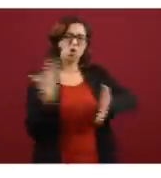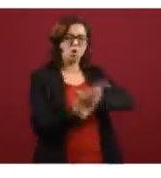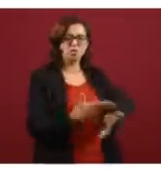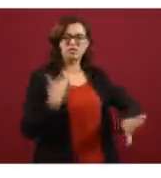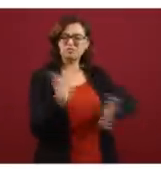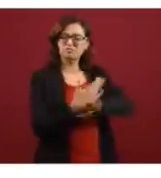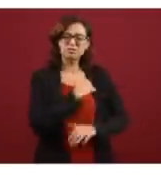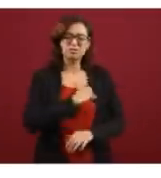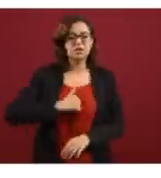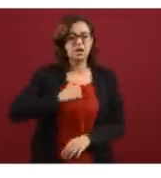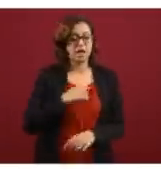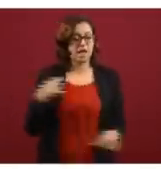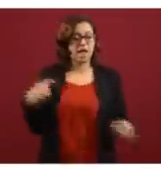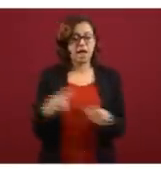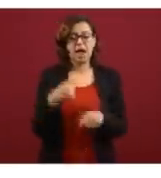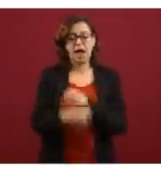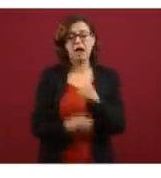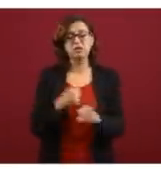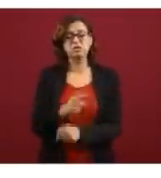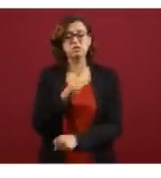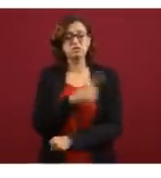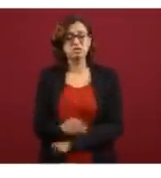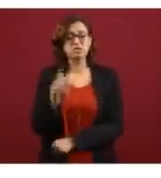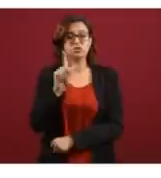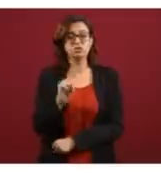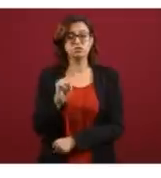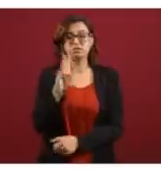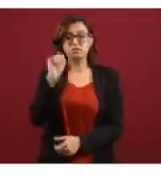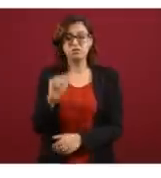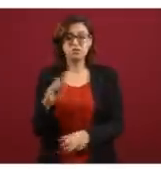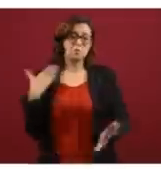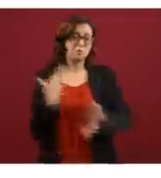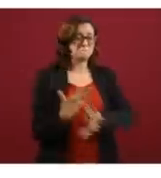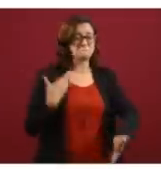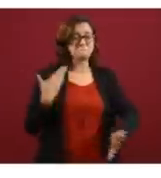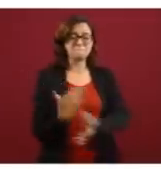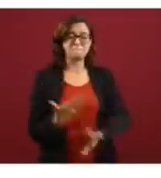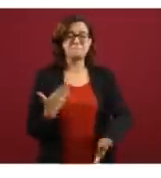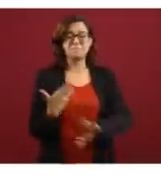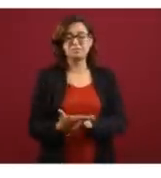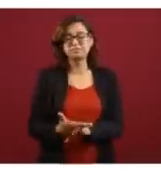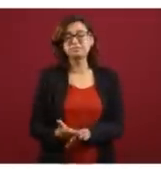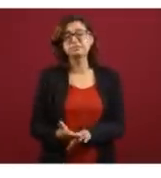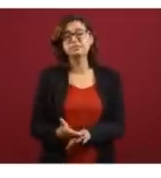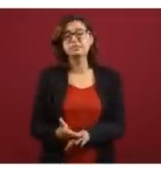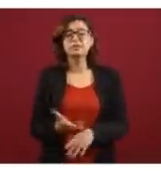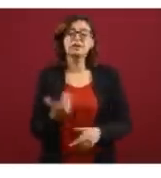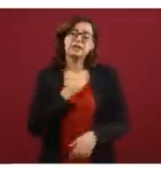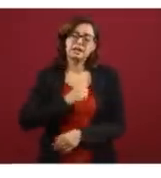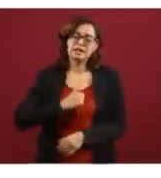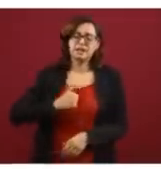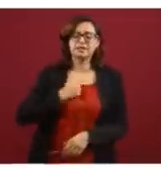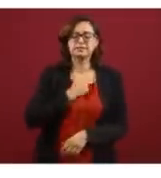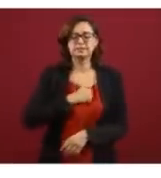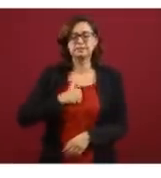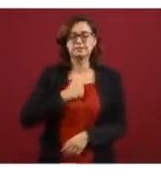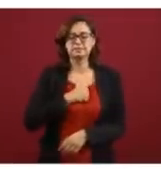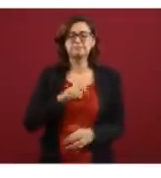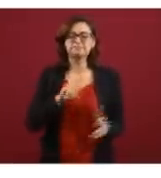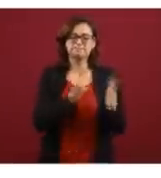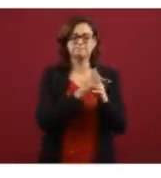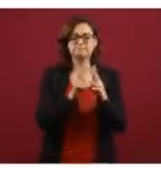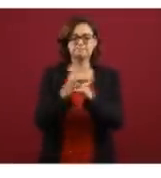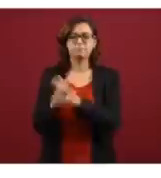año hemos registrado 179 agresiones a ellos, de los cuales lamentablemente han sido